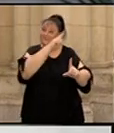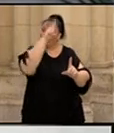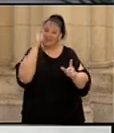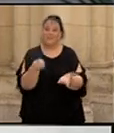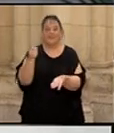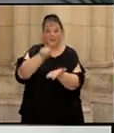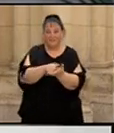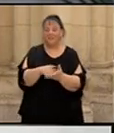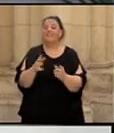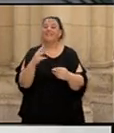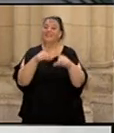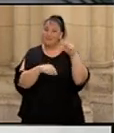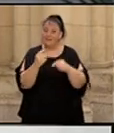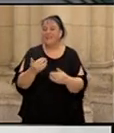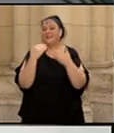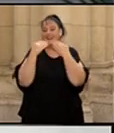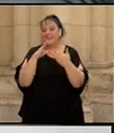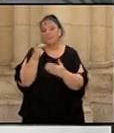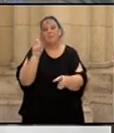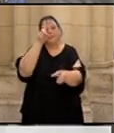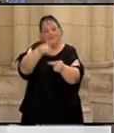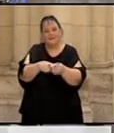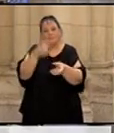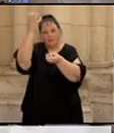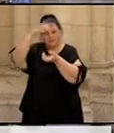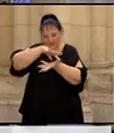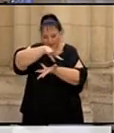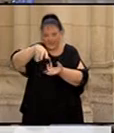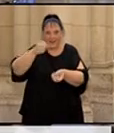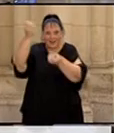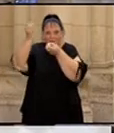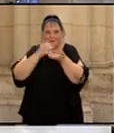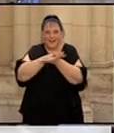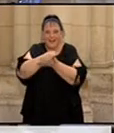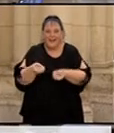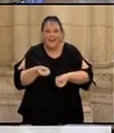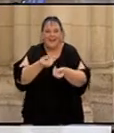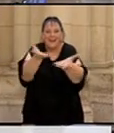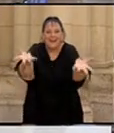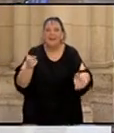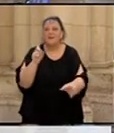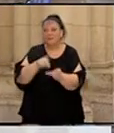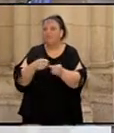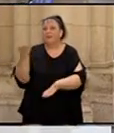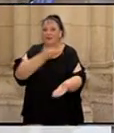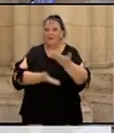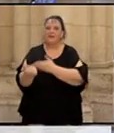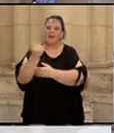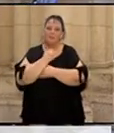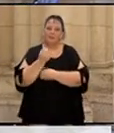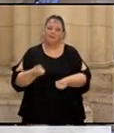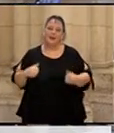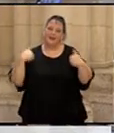participar también en anunciar esta buena noticia para todos los hombres, regalando también esta